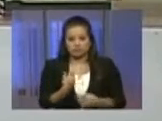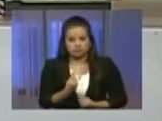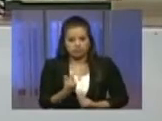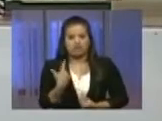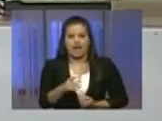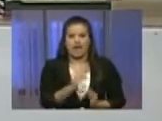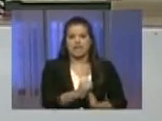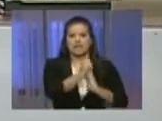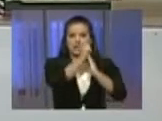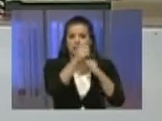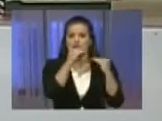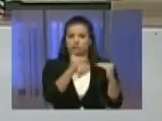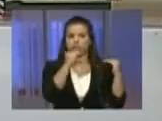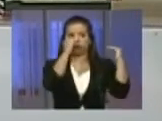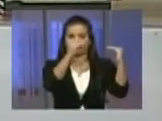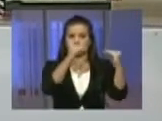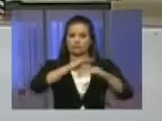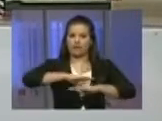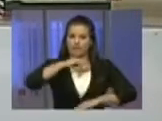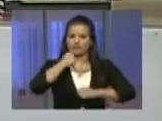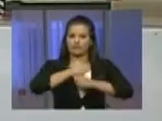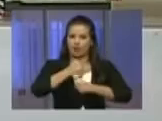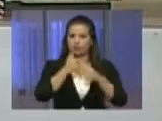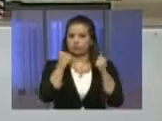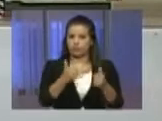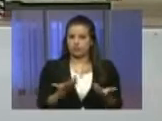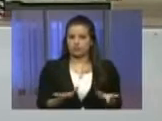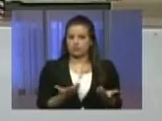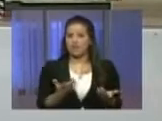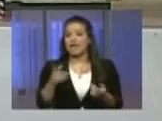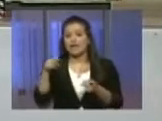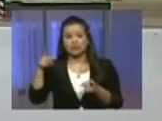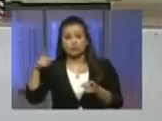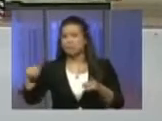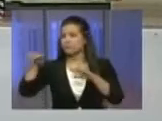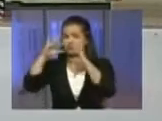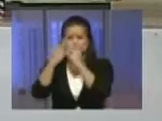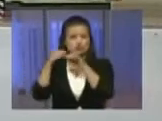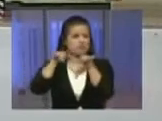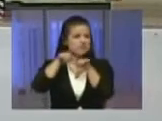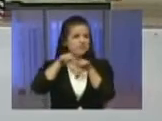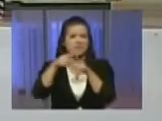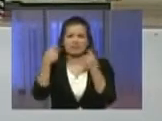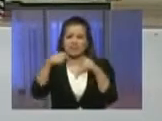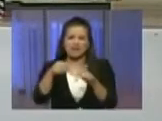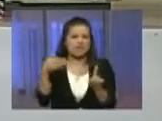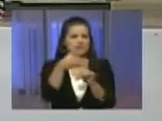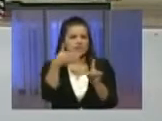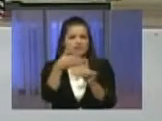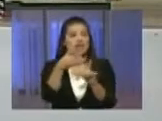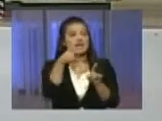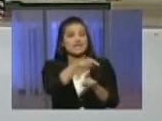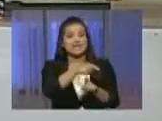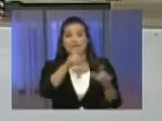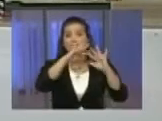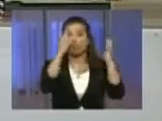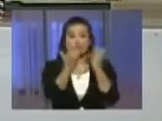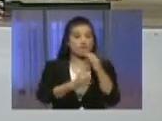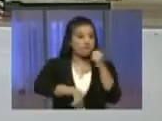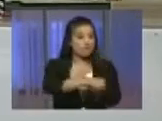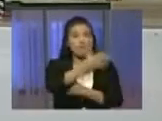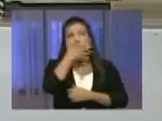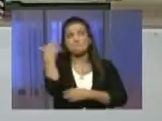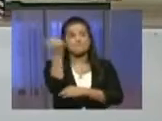capacidad Y cómo hicieron para sabotear y fue el mejor mundial de fútbol que se ha visto en la